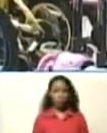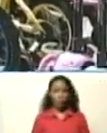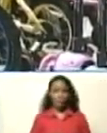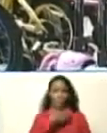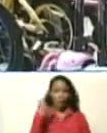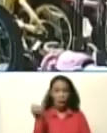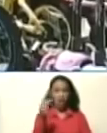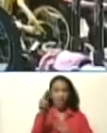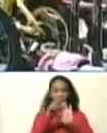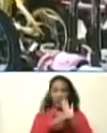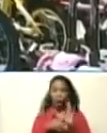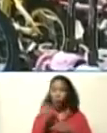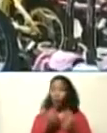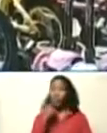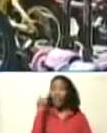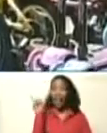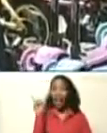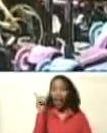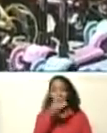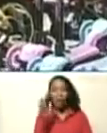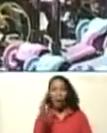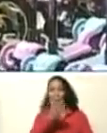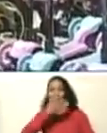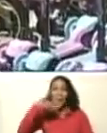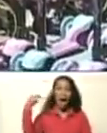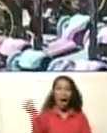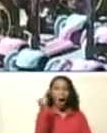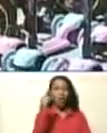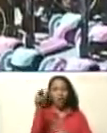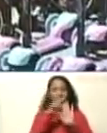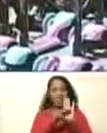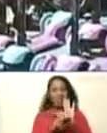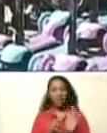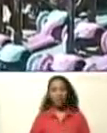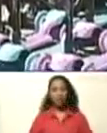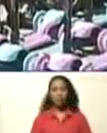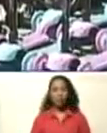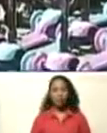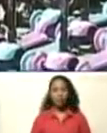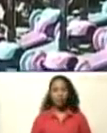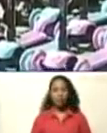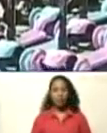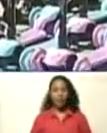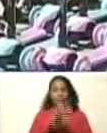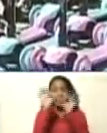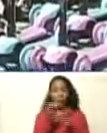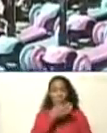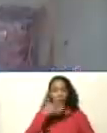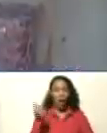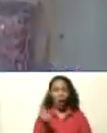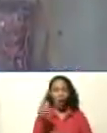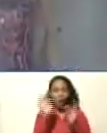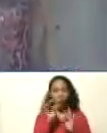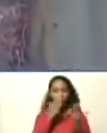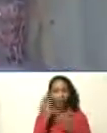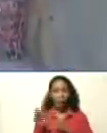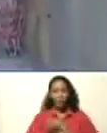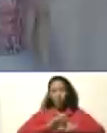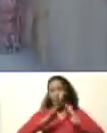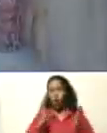nivel, como diría en Oriente, el mejor nivel, del mejor nivel del